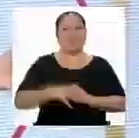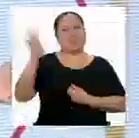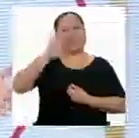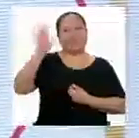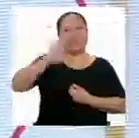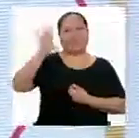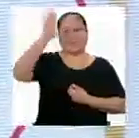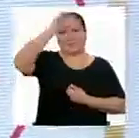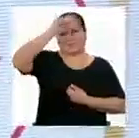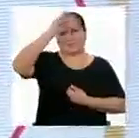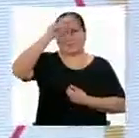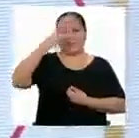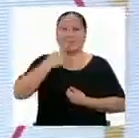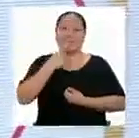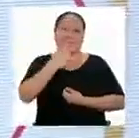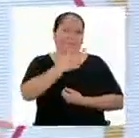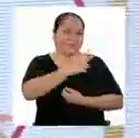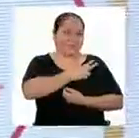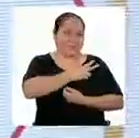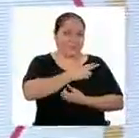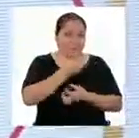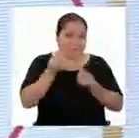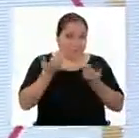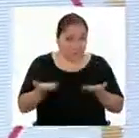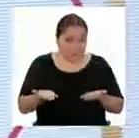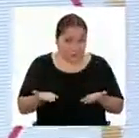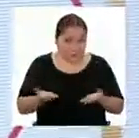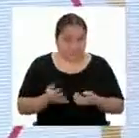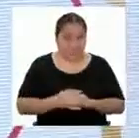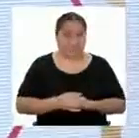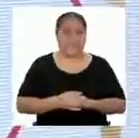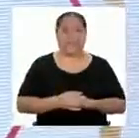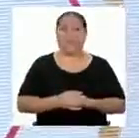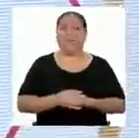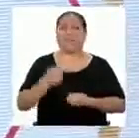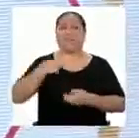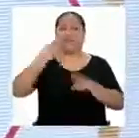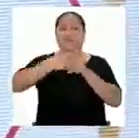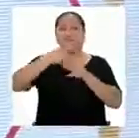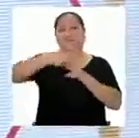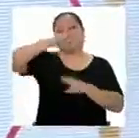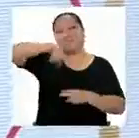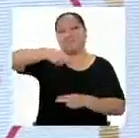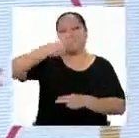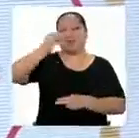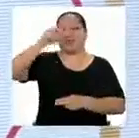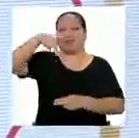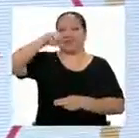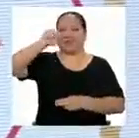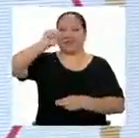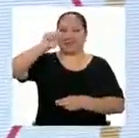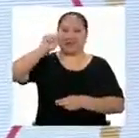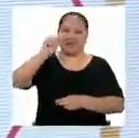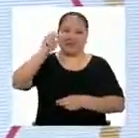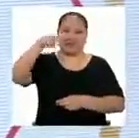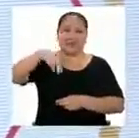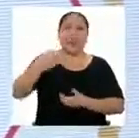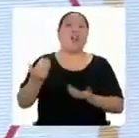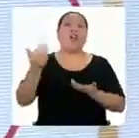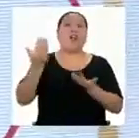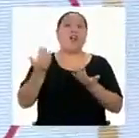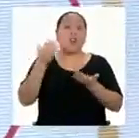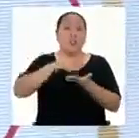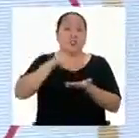Hola chicas y chicos de tercero de secundaria, ¿cómo han estado? Soy Jonathan Hernández y hoy nos volvemos a encontrar en Aprendo en